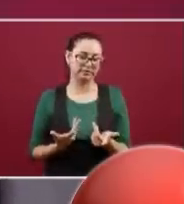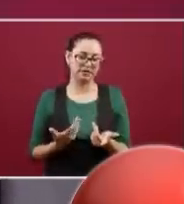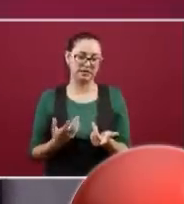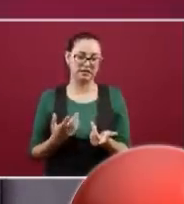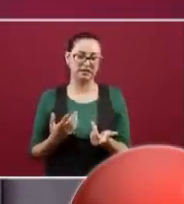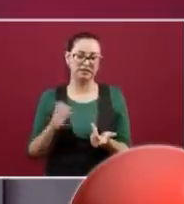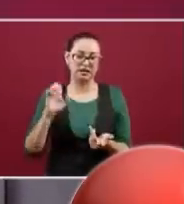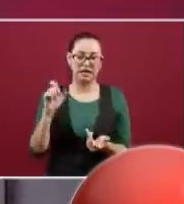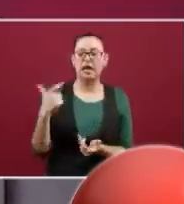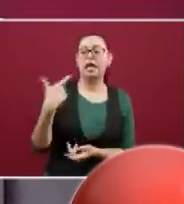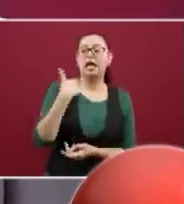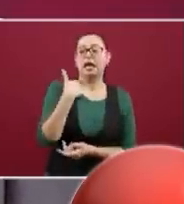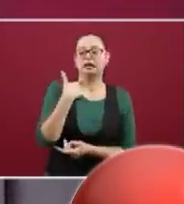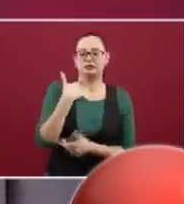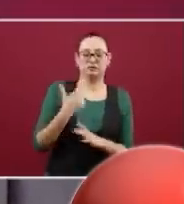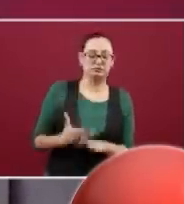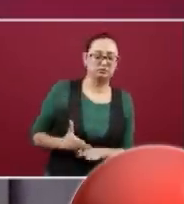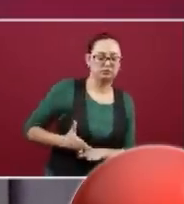en definitiva,